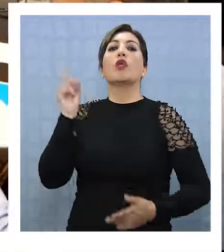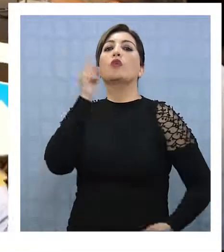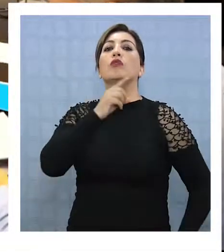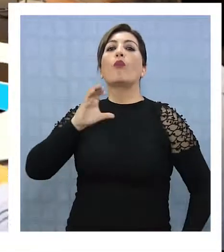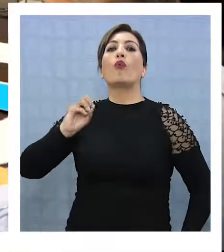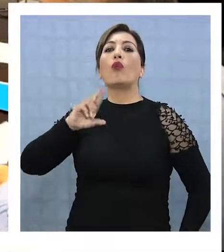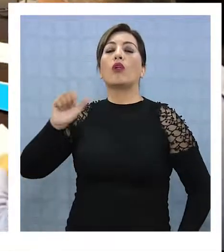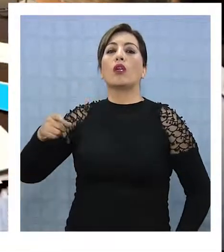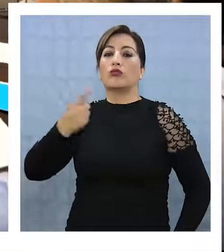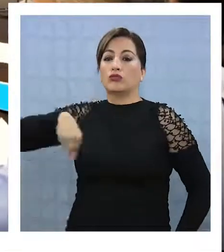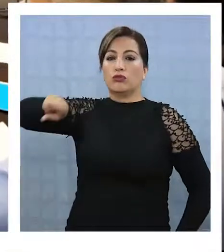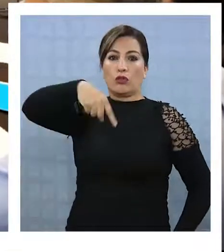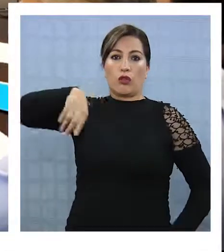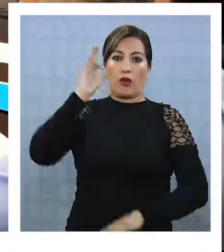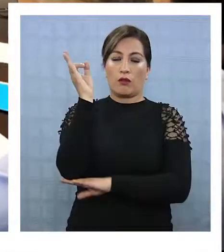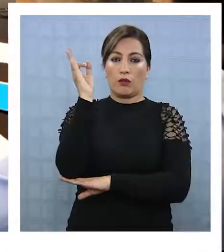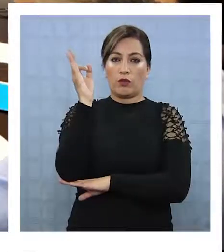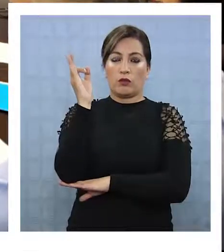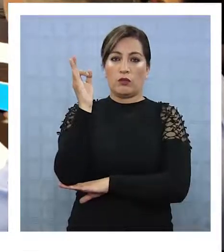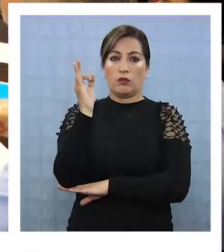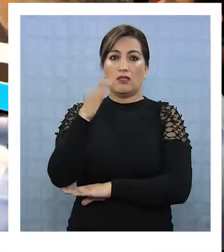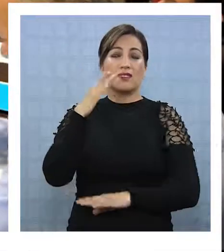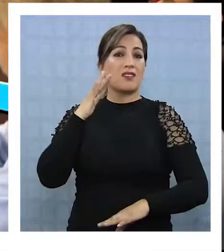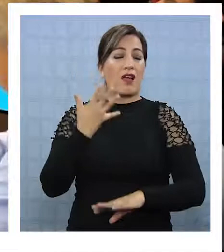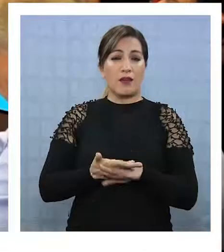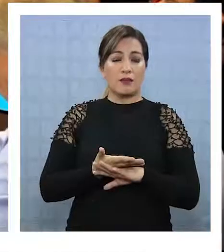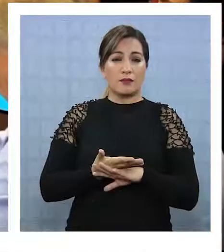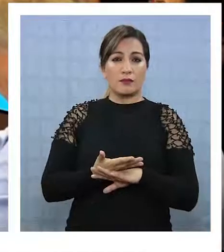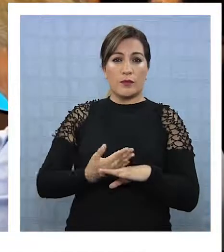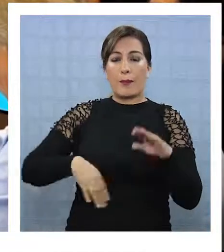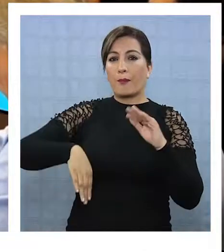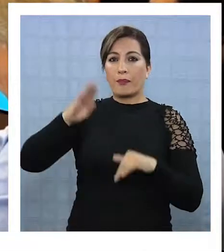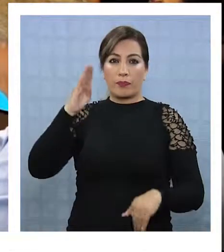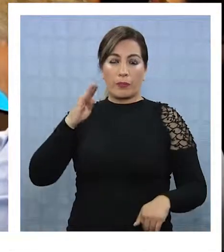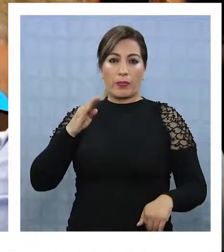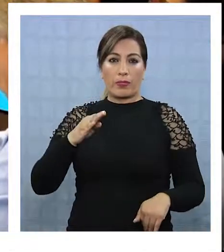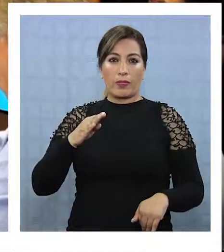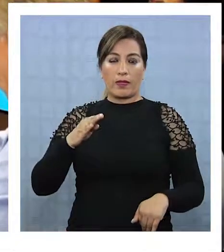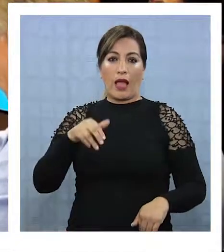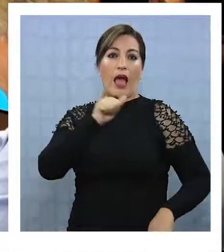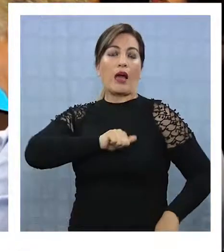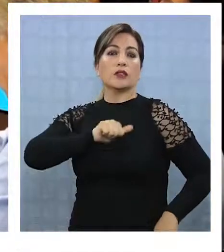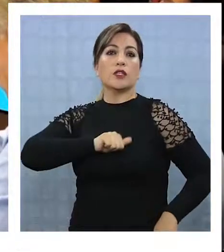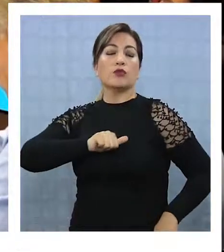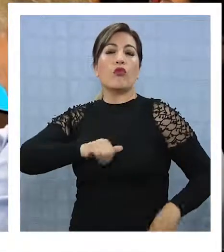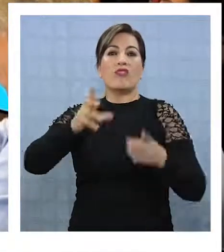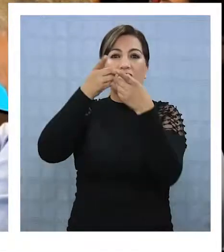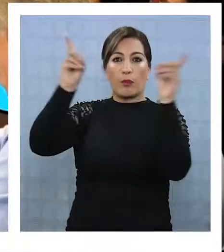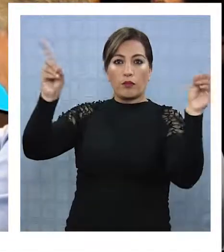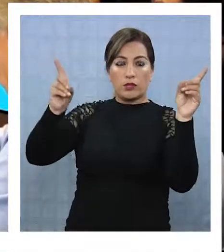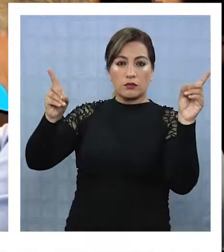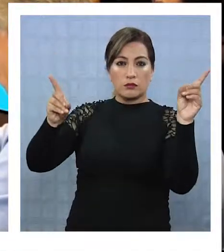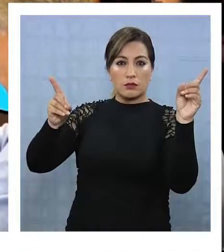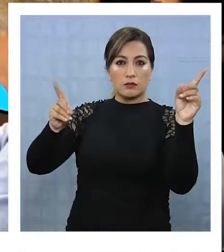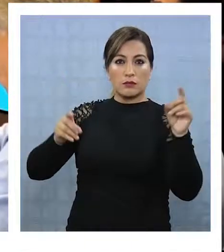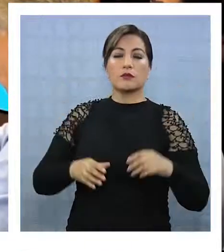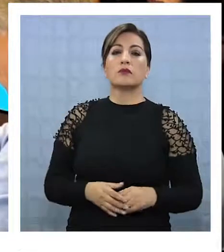el último consejero que estamos acá. Y si hubiera un poquito más de una actitud